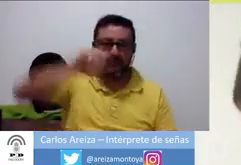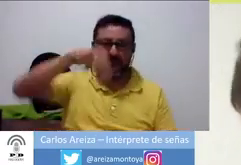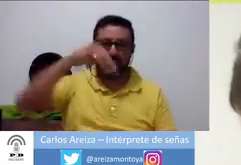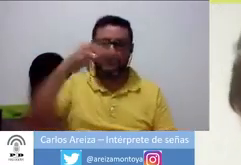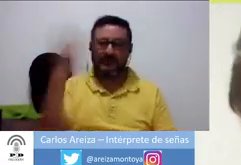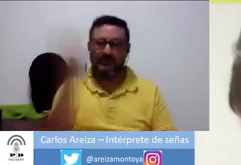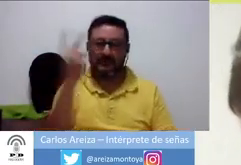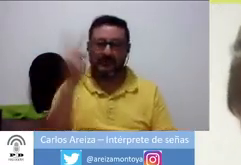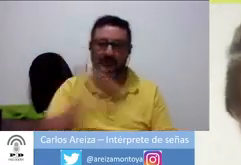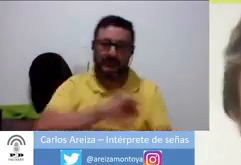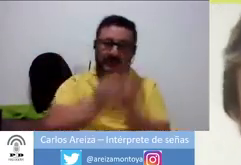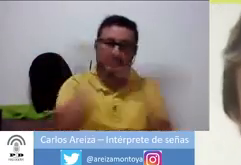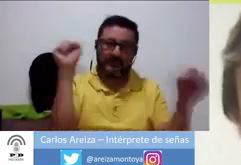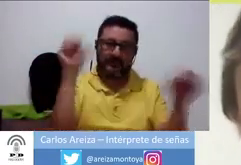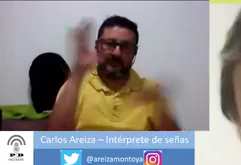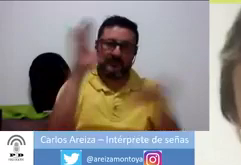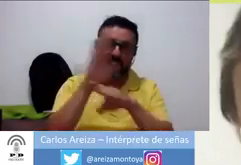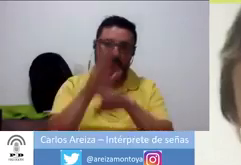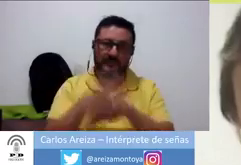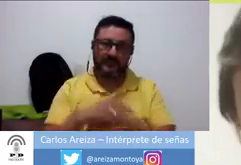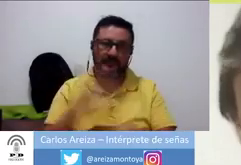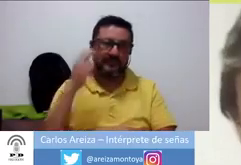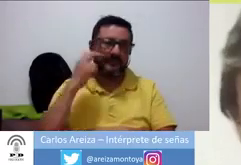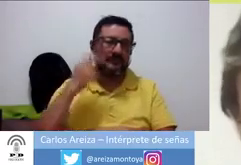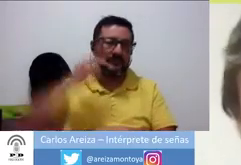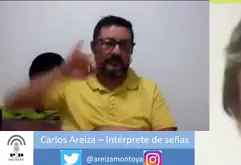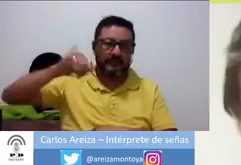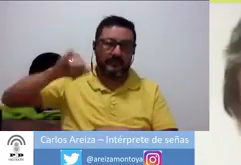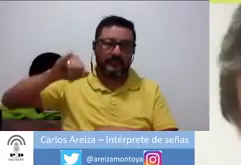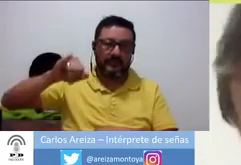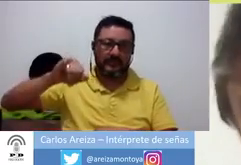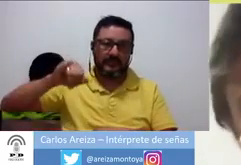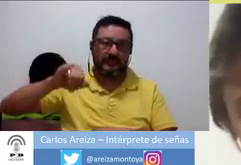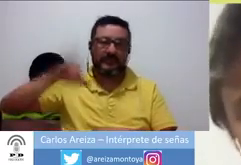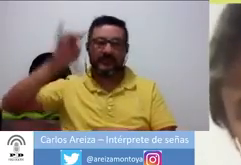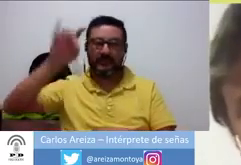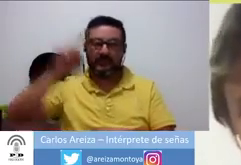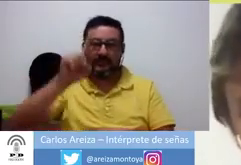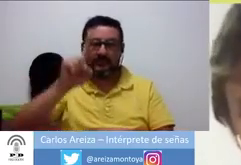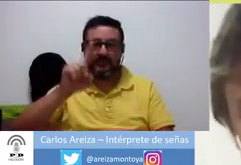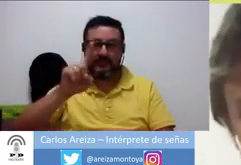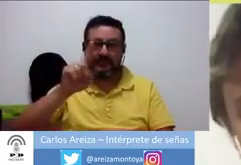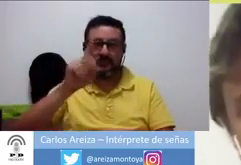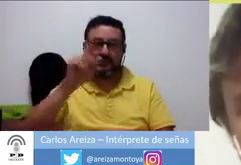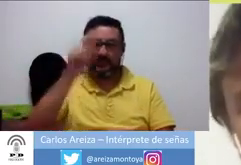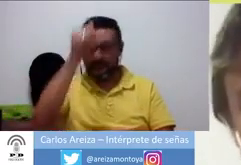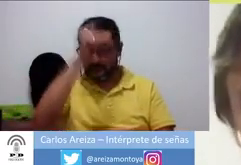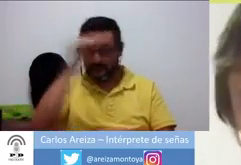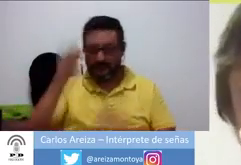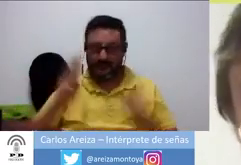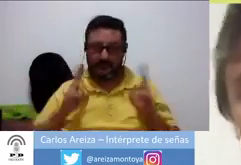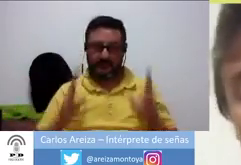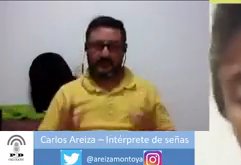jornada. Martes, jueves, sábado, una. Y domingo descansamos. ¿Sí